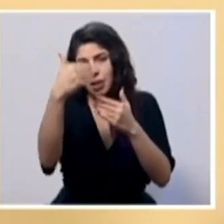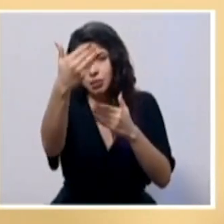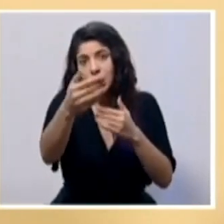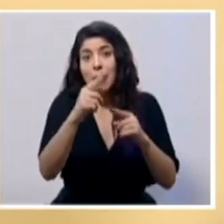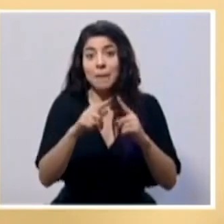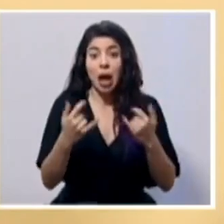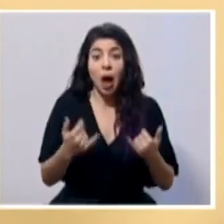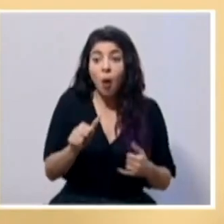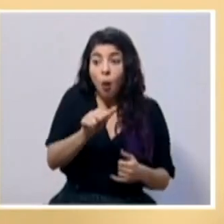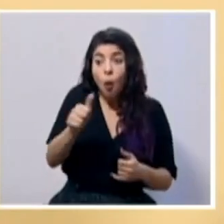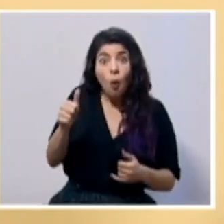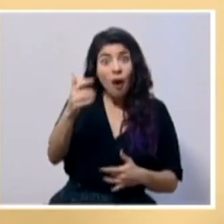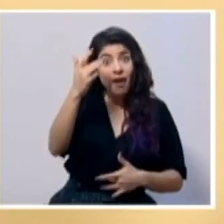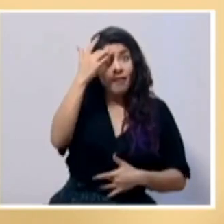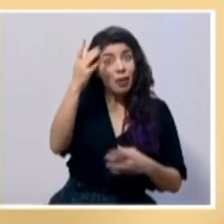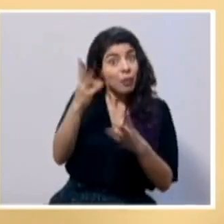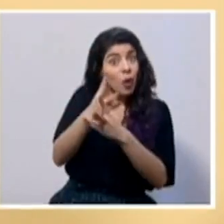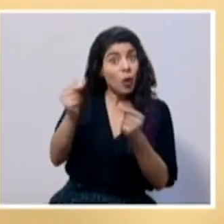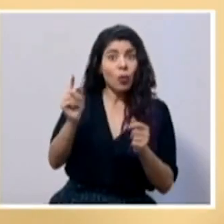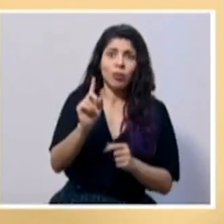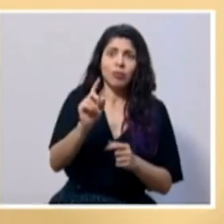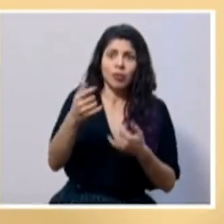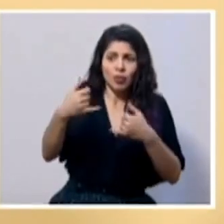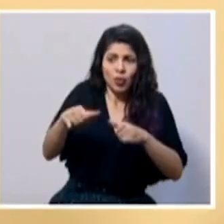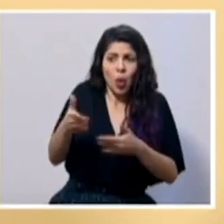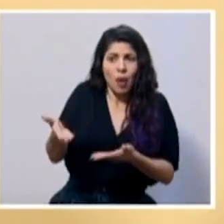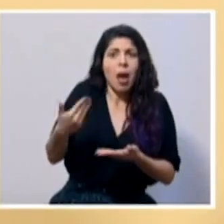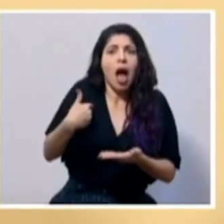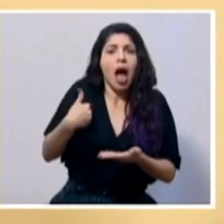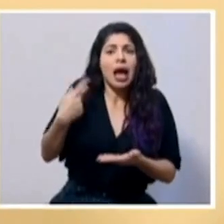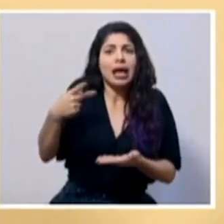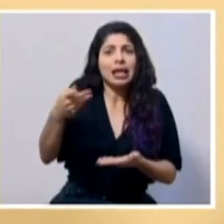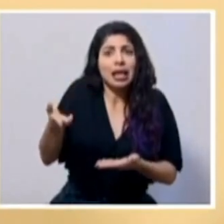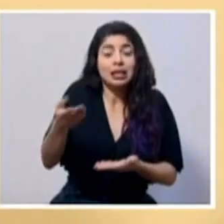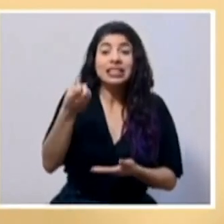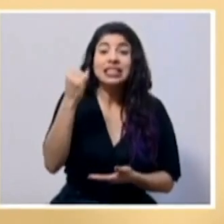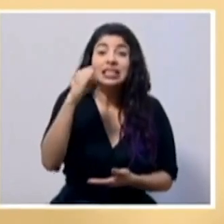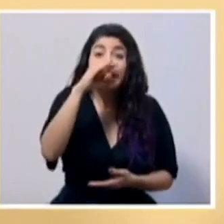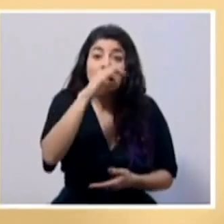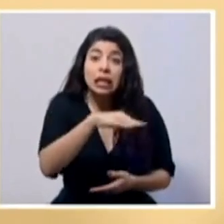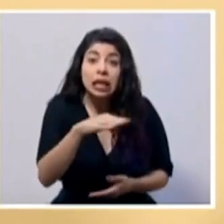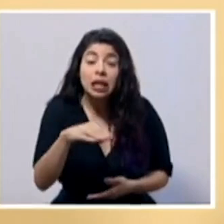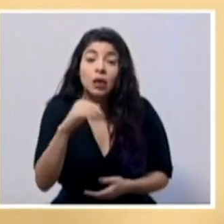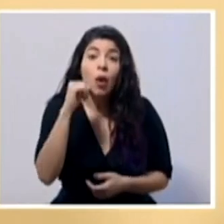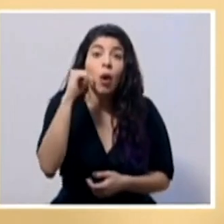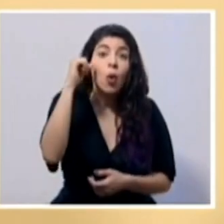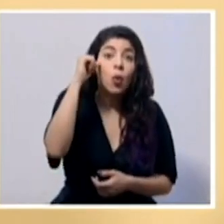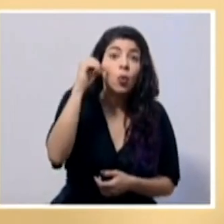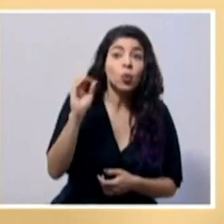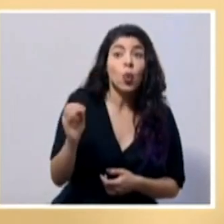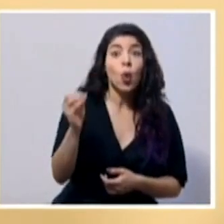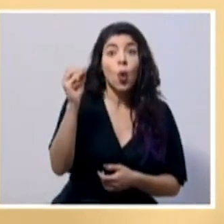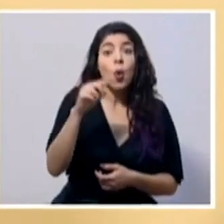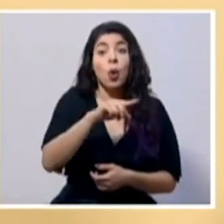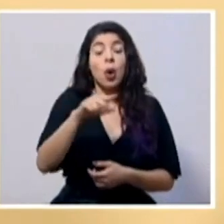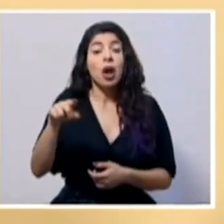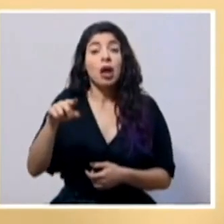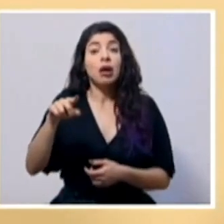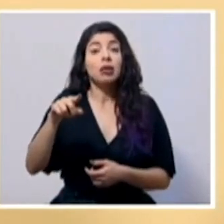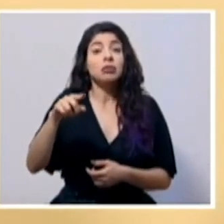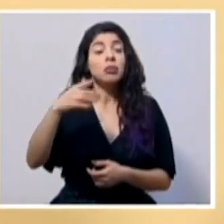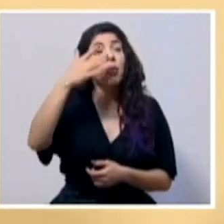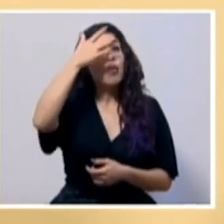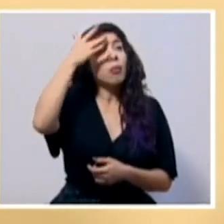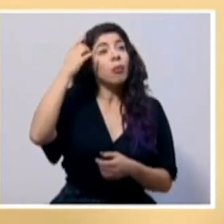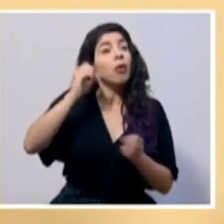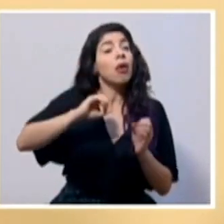están erradicadas o eliminadas del mundo, siempre hay un riesgo. Y si los niños y los adultos y los adolescentes no tienen sus